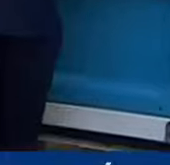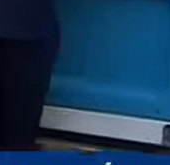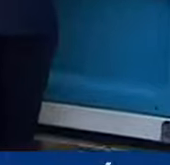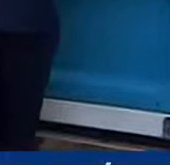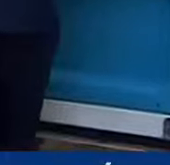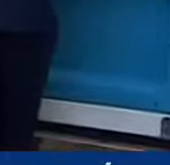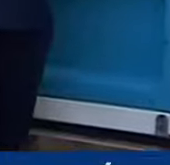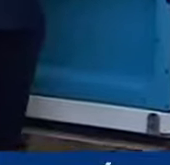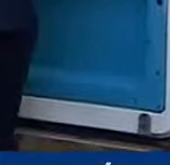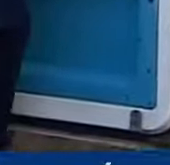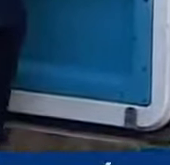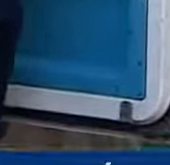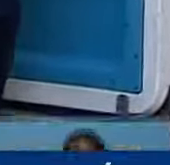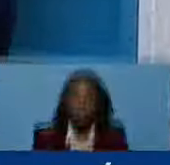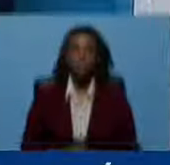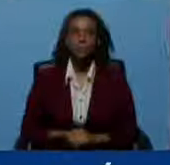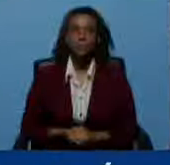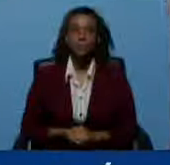bravo.